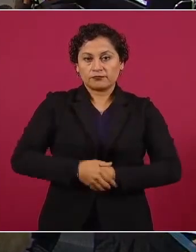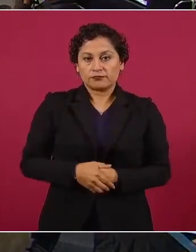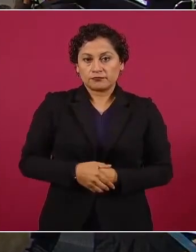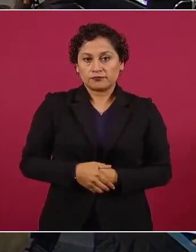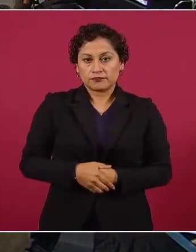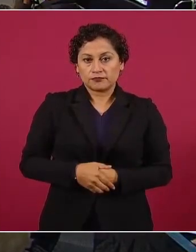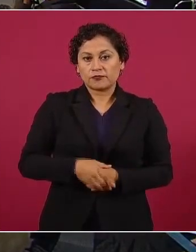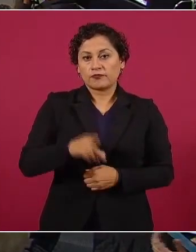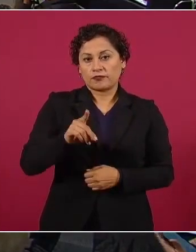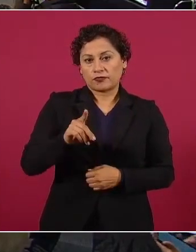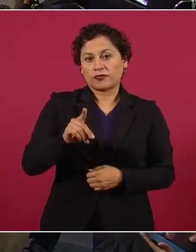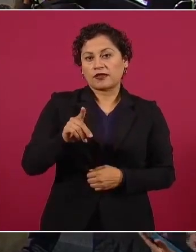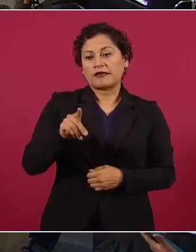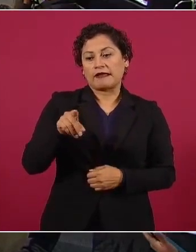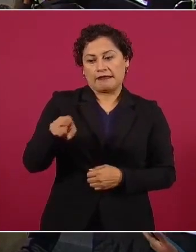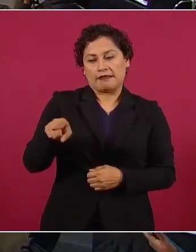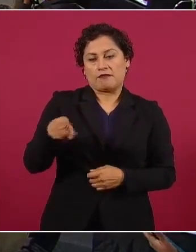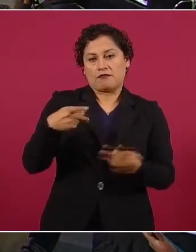del columnista